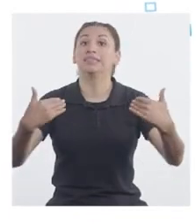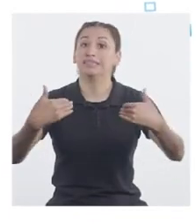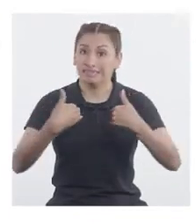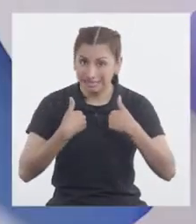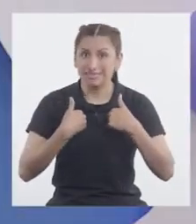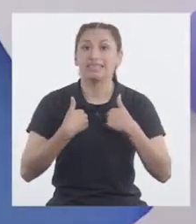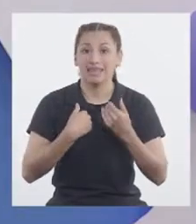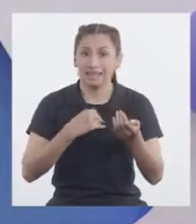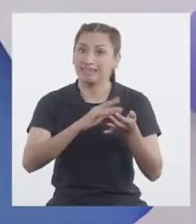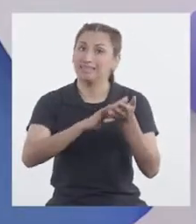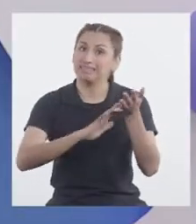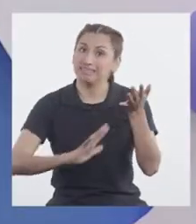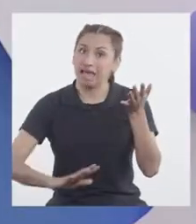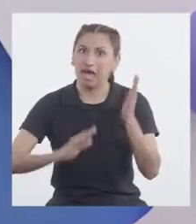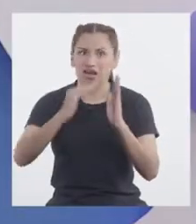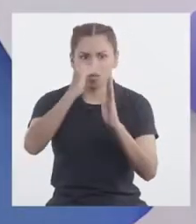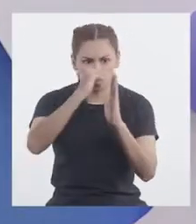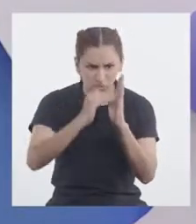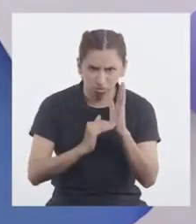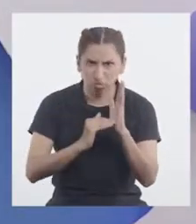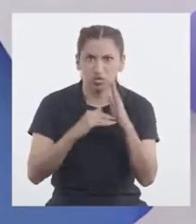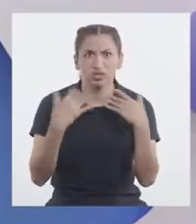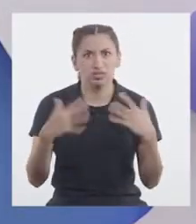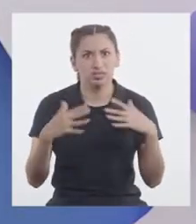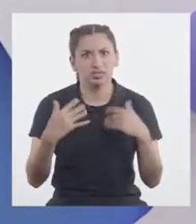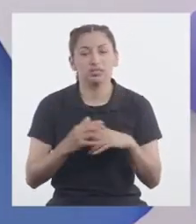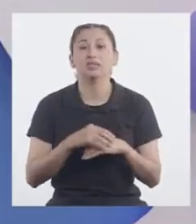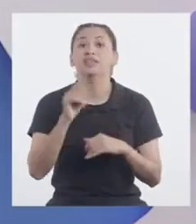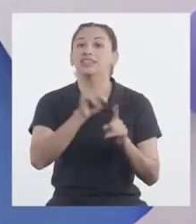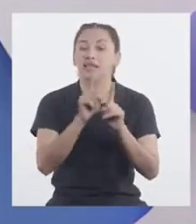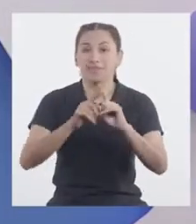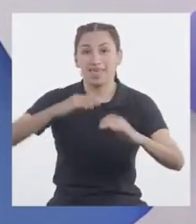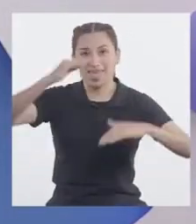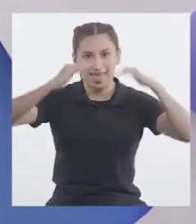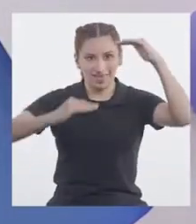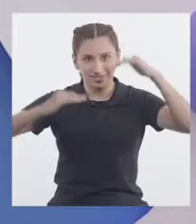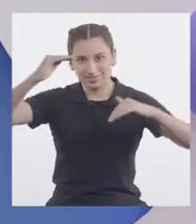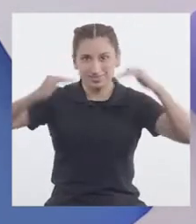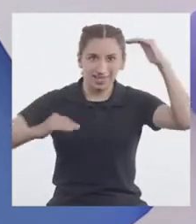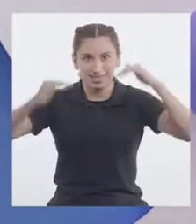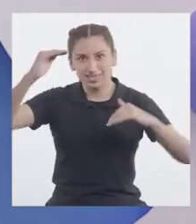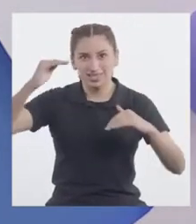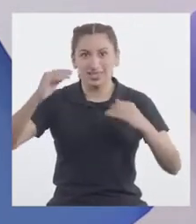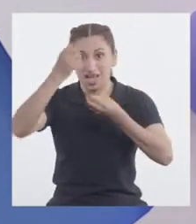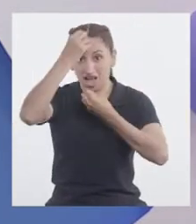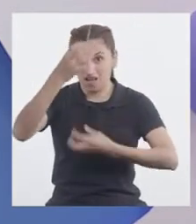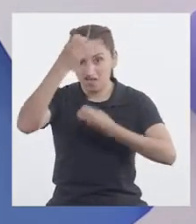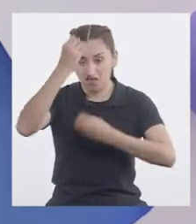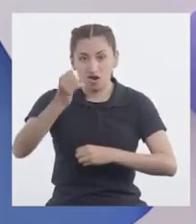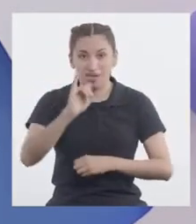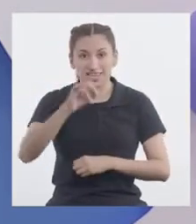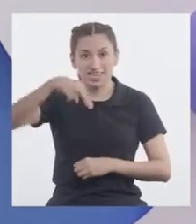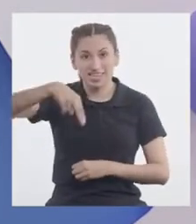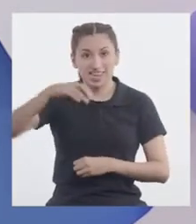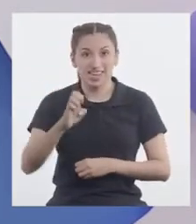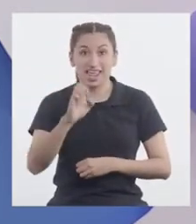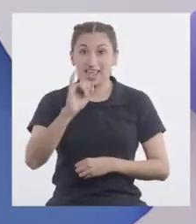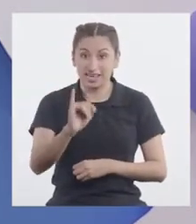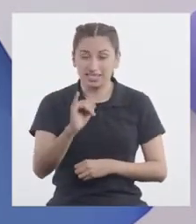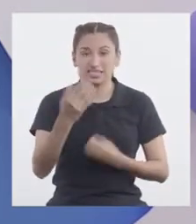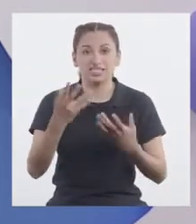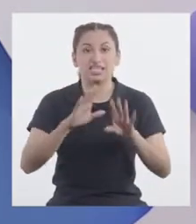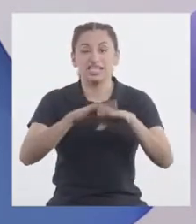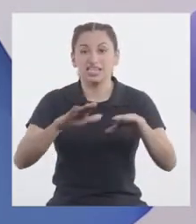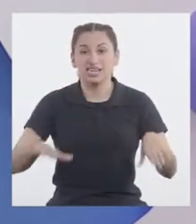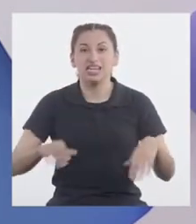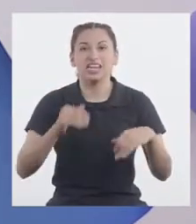anemia. Así es. Según información del Instituto Nacional de Estadística e Informática, INEI, el 40% de niñas